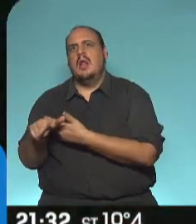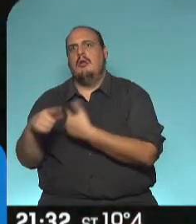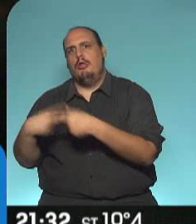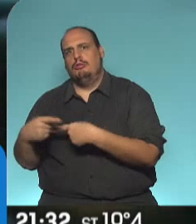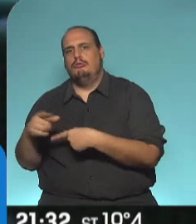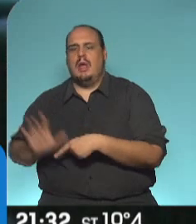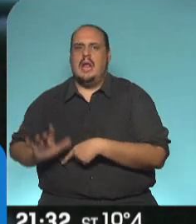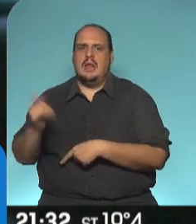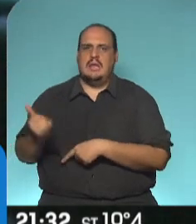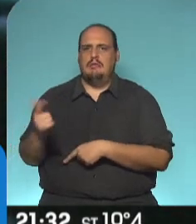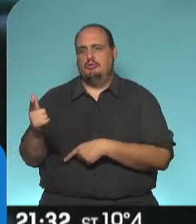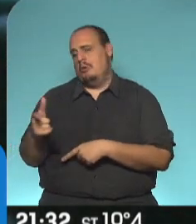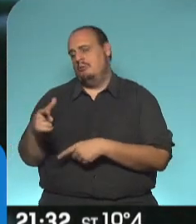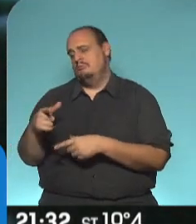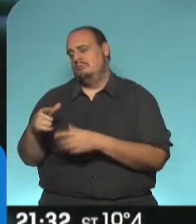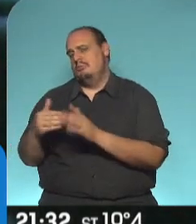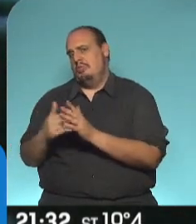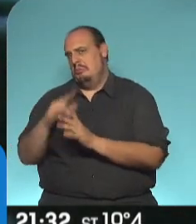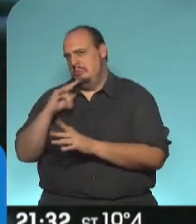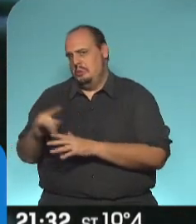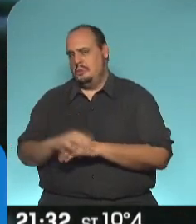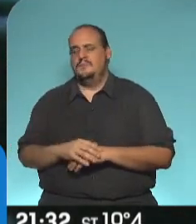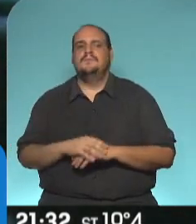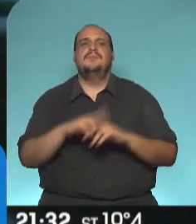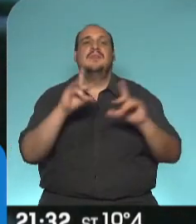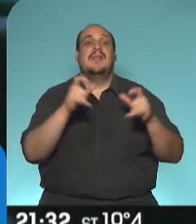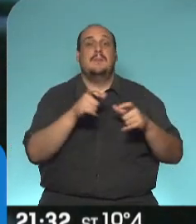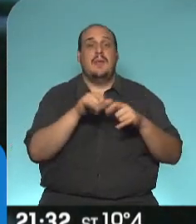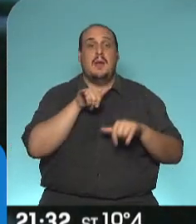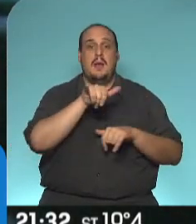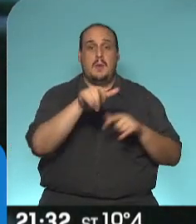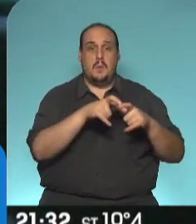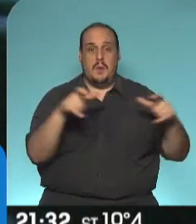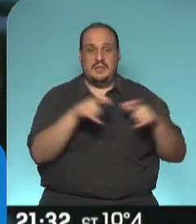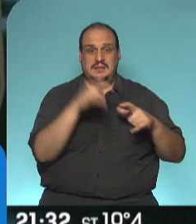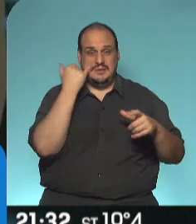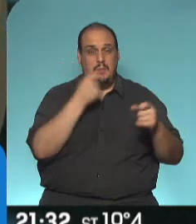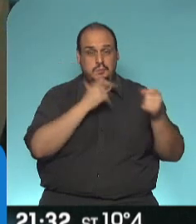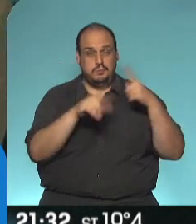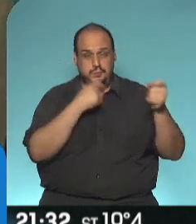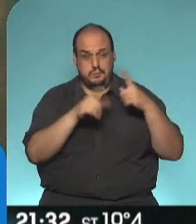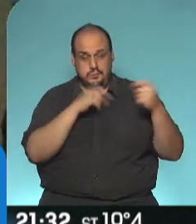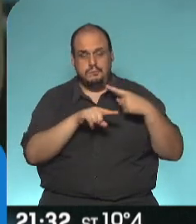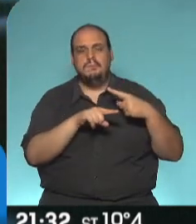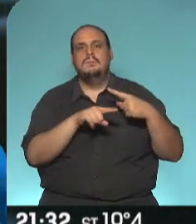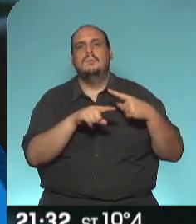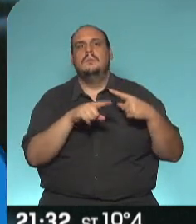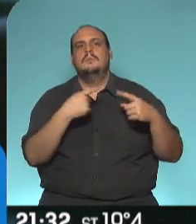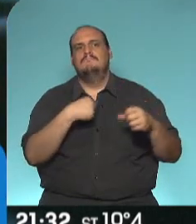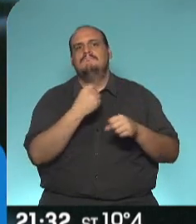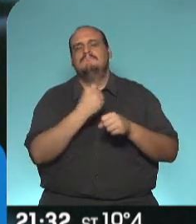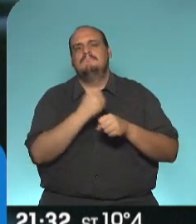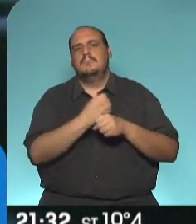con respecto a los pasajes y demás que están emitidos la idea nuestra es trabajar para para que se puedan reprogramar